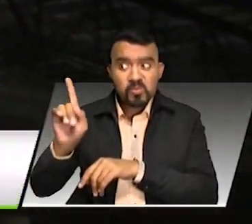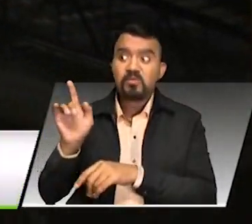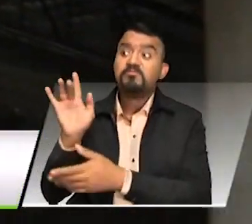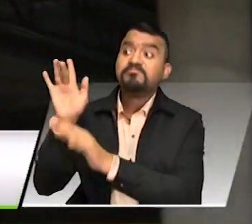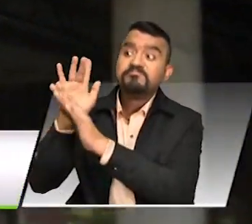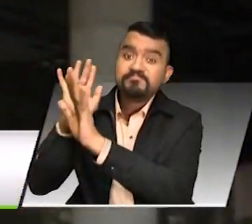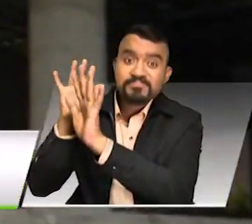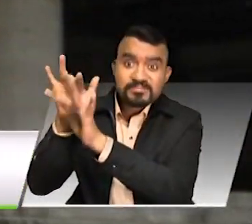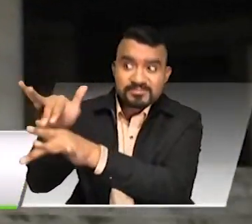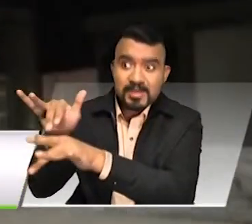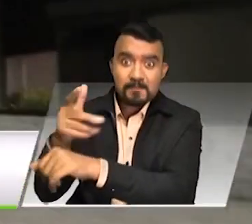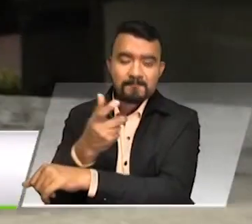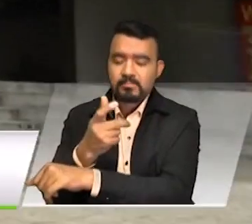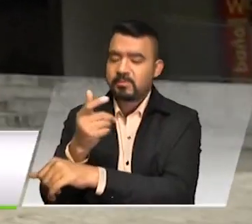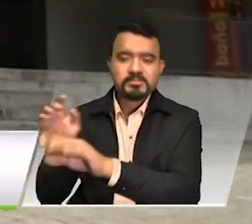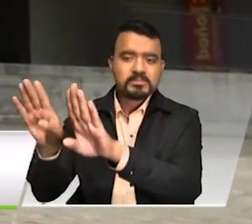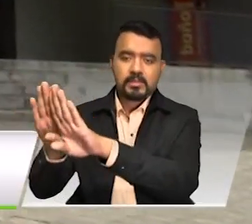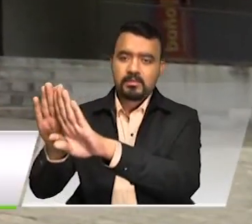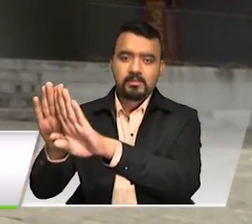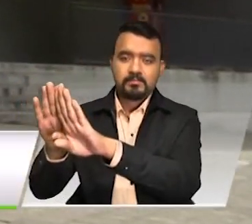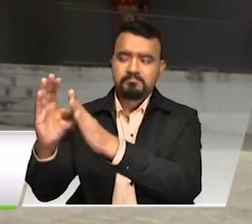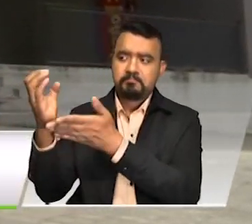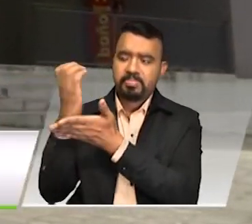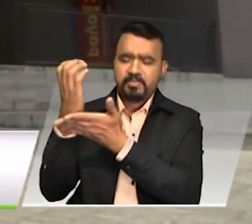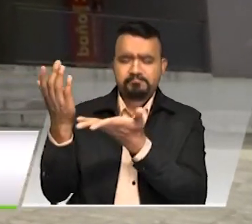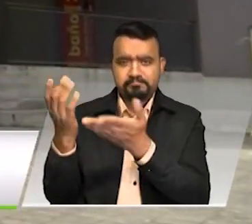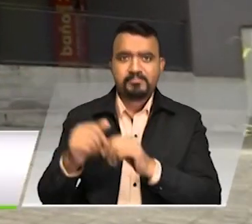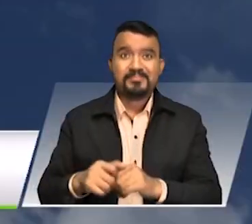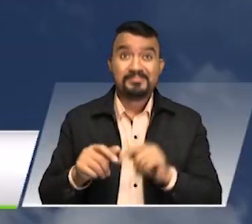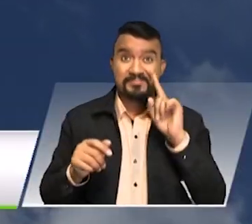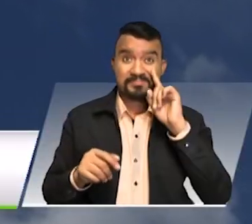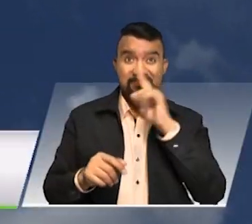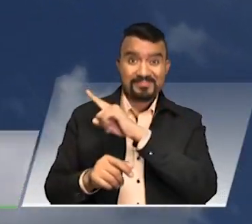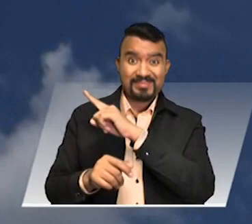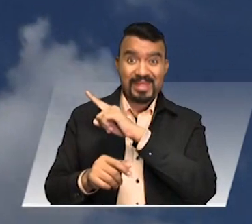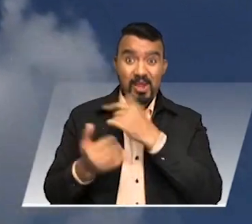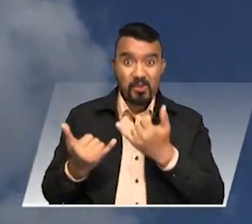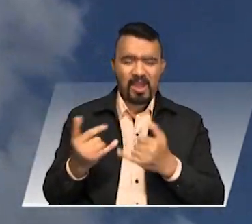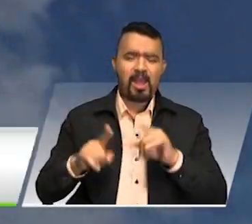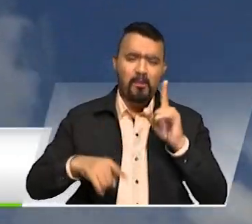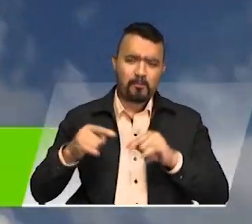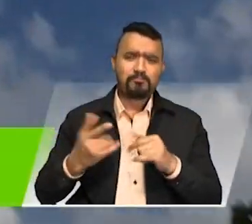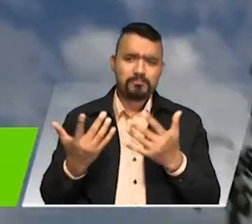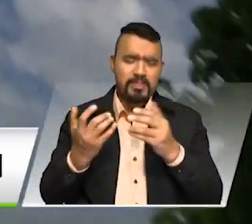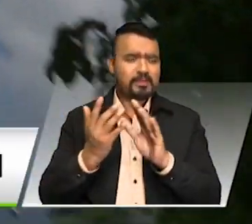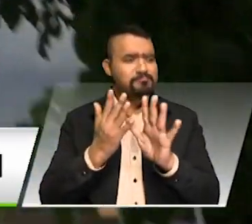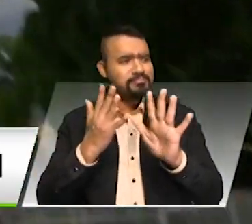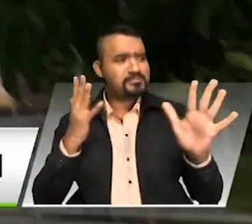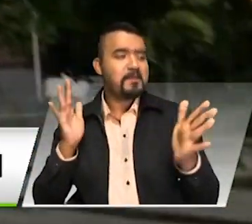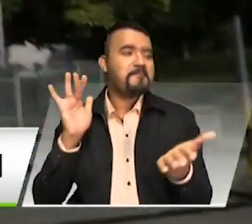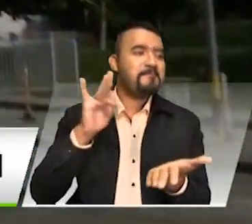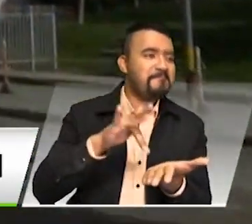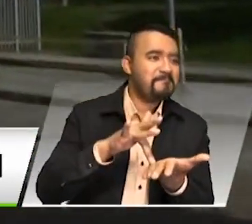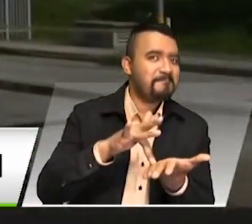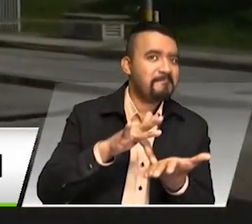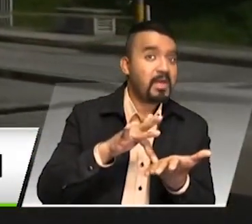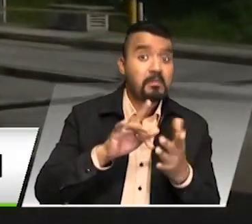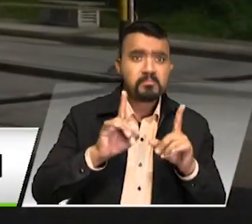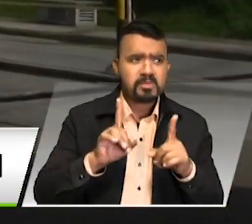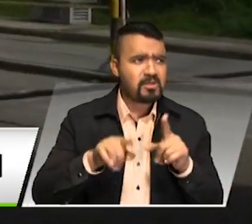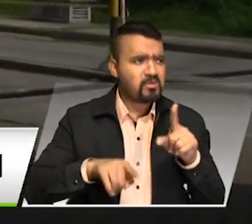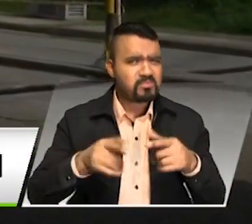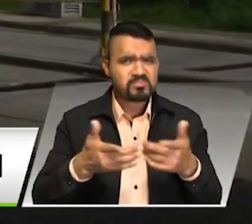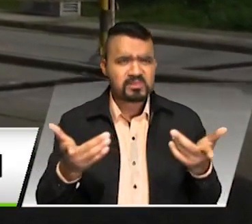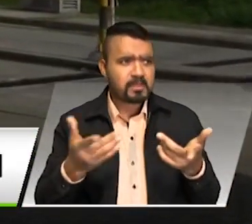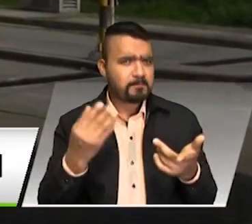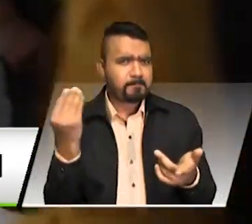Varias personas se acercaron a los diferentes puntos de vacunación de Medellín con la esperanza de ser inmunizados, pero se encontraron una sorpresa poco